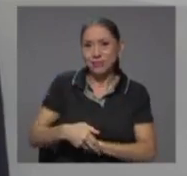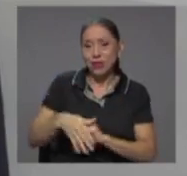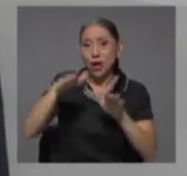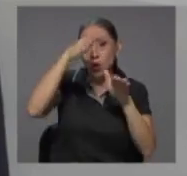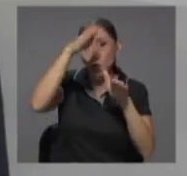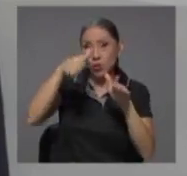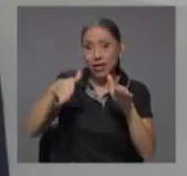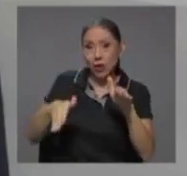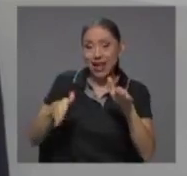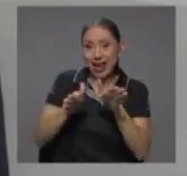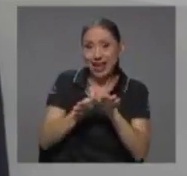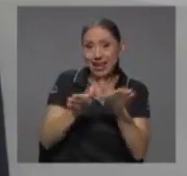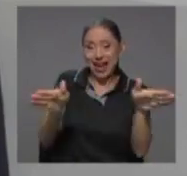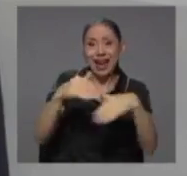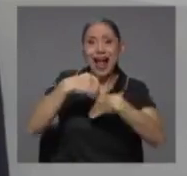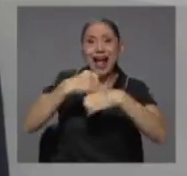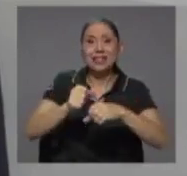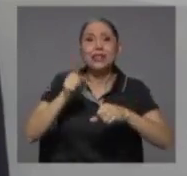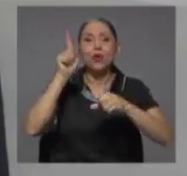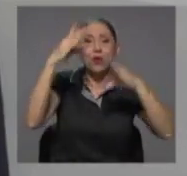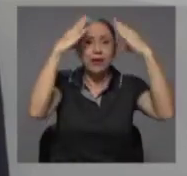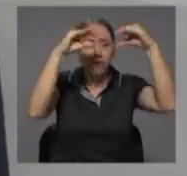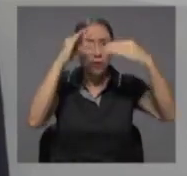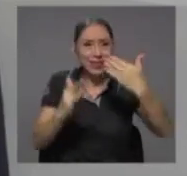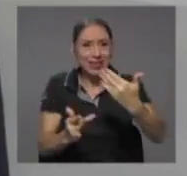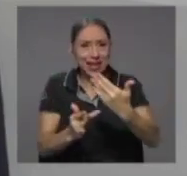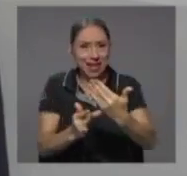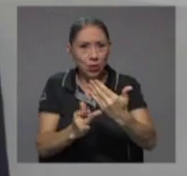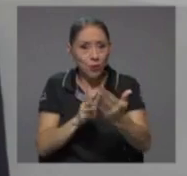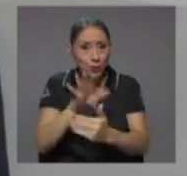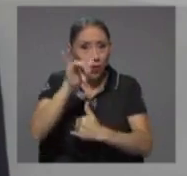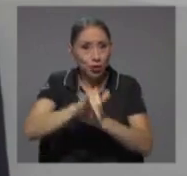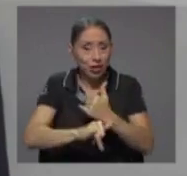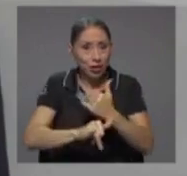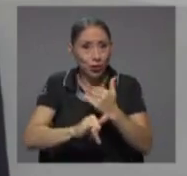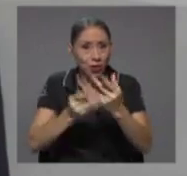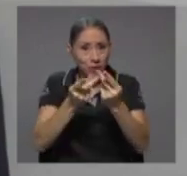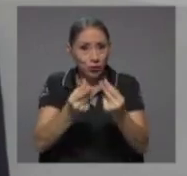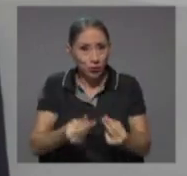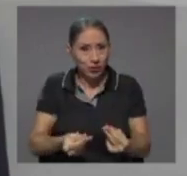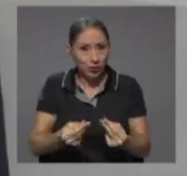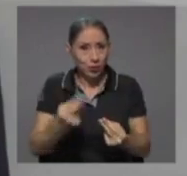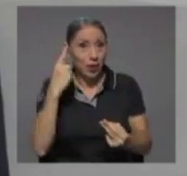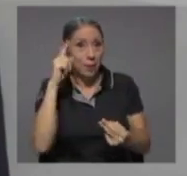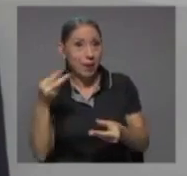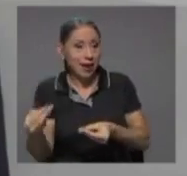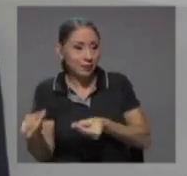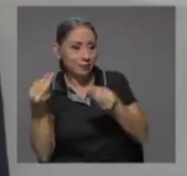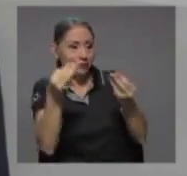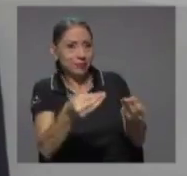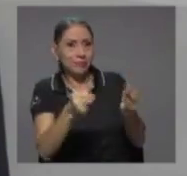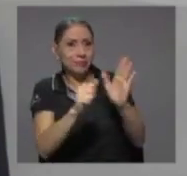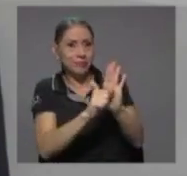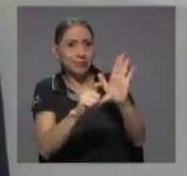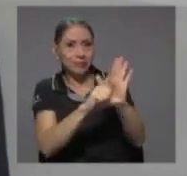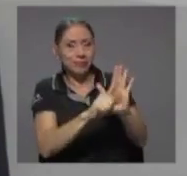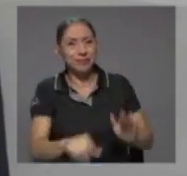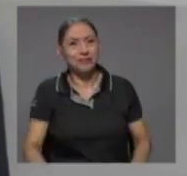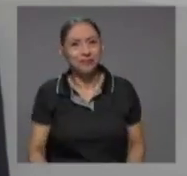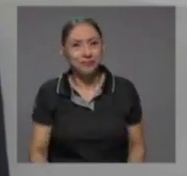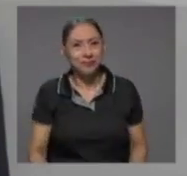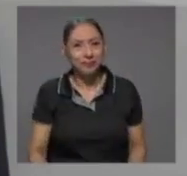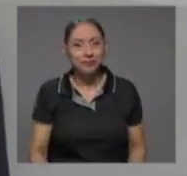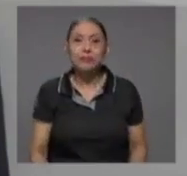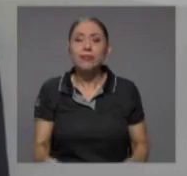un informe técnico sobre el proyecto de ley de presupuesto para la Asamblea Legislativa. Contarle a los